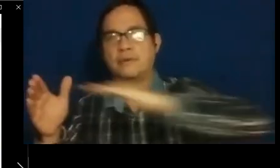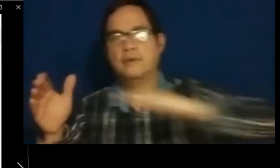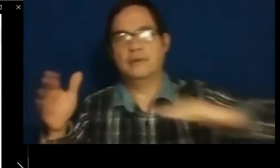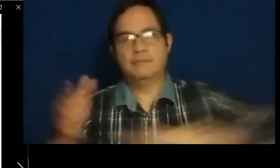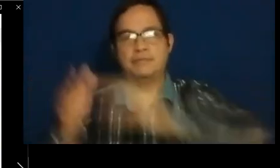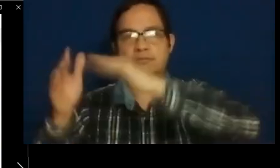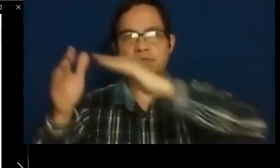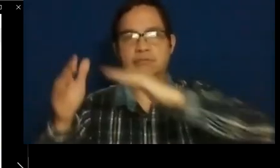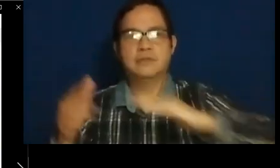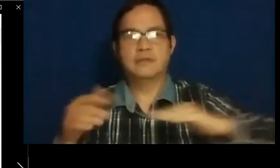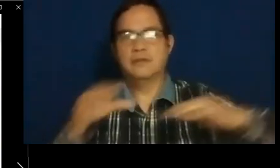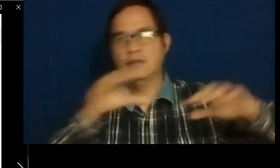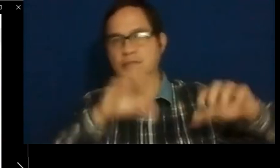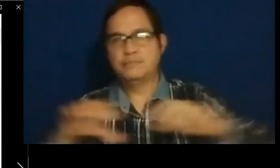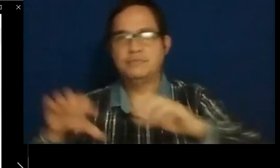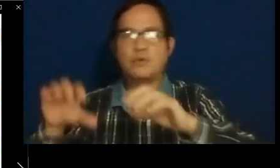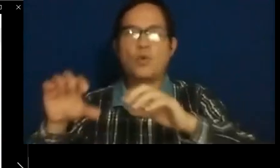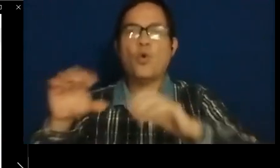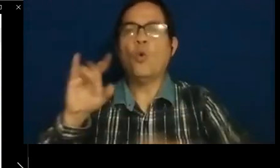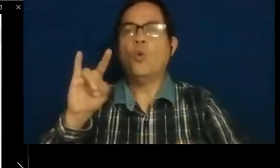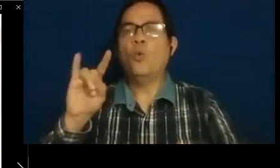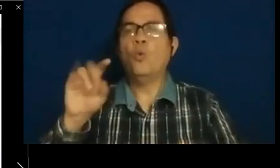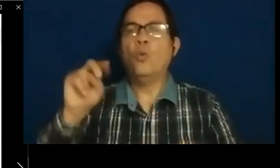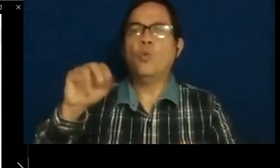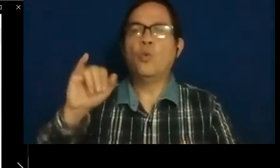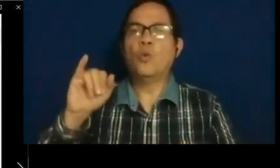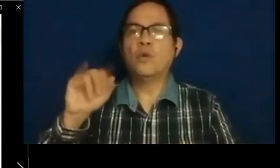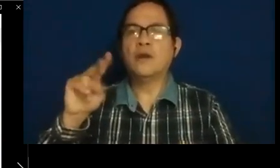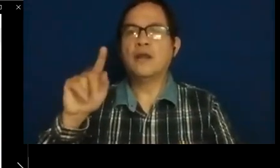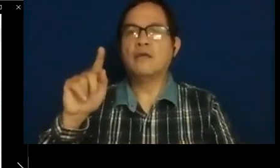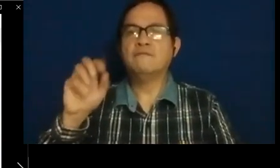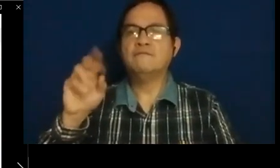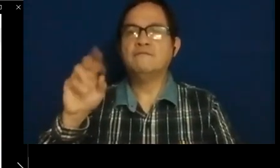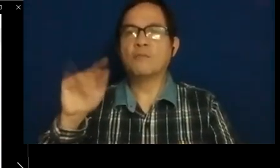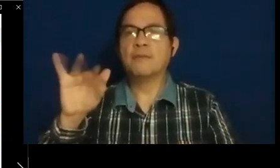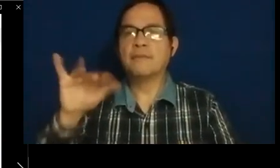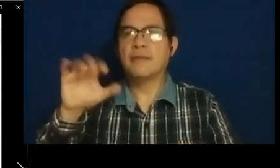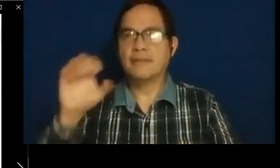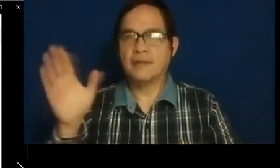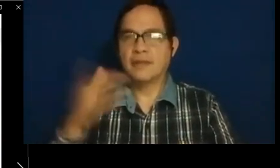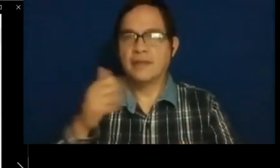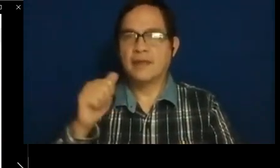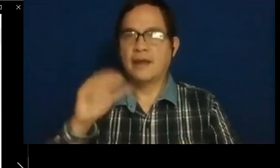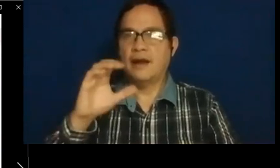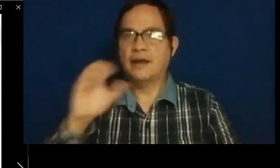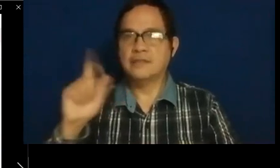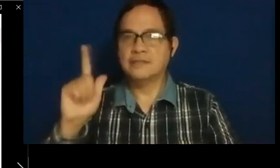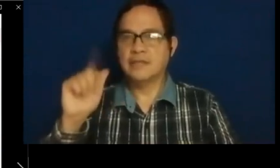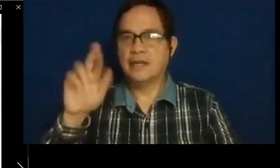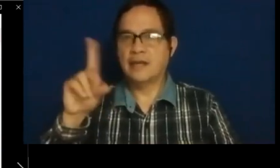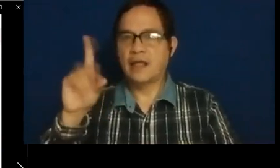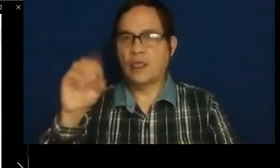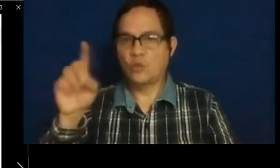de movimientos uniformemente acelerados que se van a comportar de manera distinta en la medida que se demore más tiempo o en la medida que